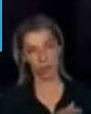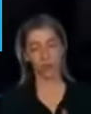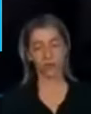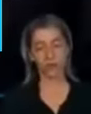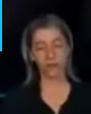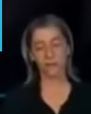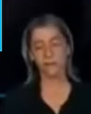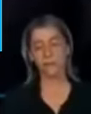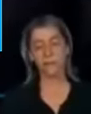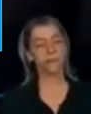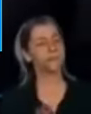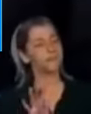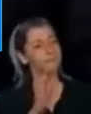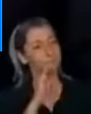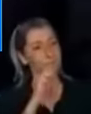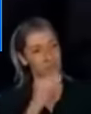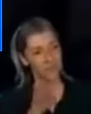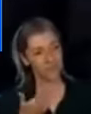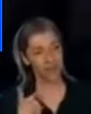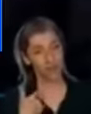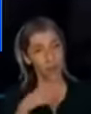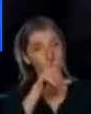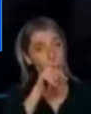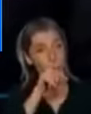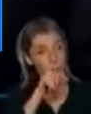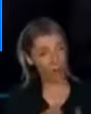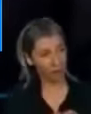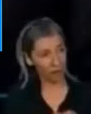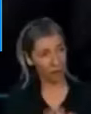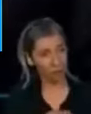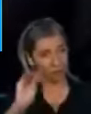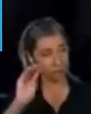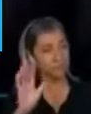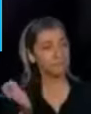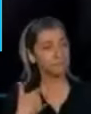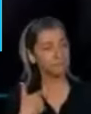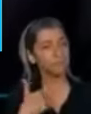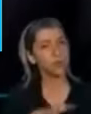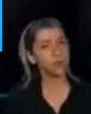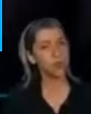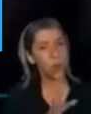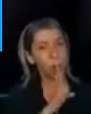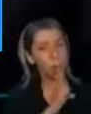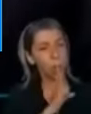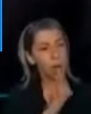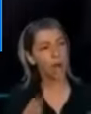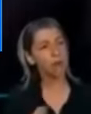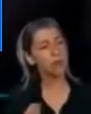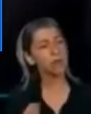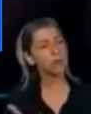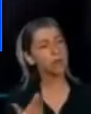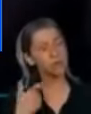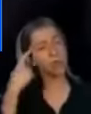Entonces, ¿qué es lo que creo yo? Yo creo que estas cuestiones sí tienen impacto. Bien. Y tal vez estuvimos ayer presenciando todos los